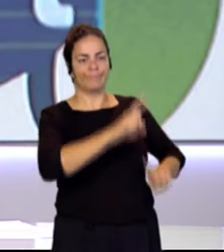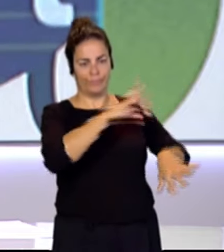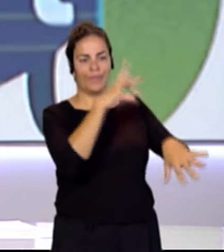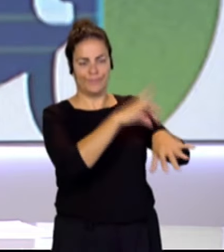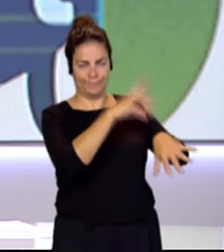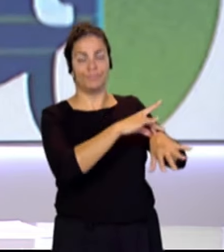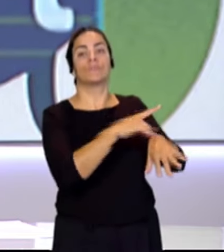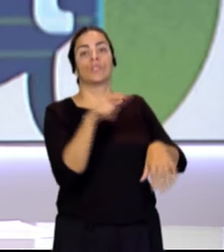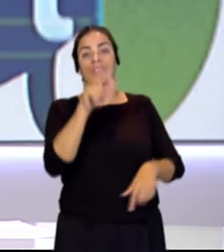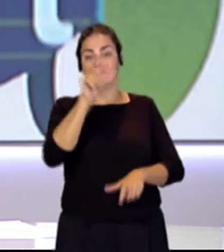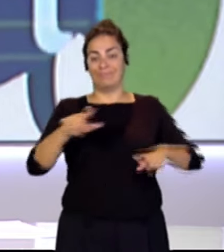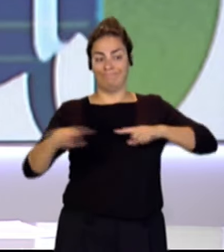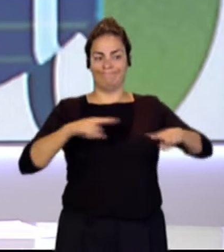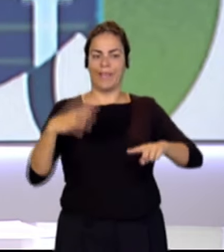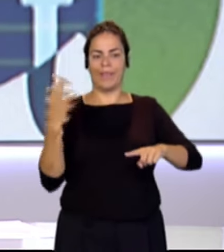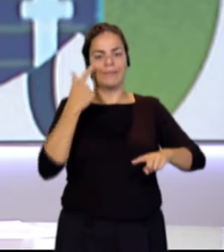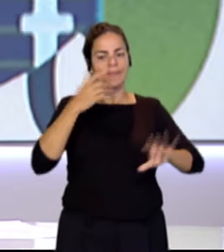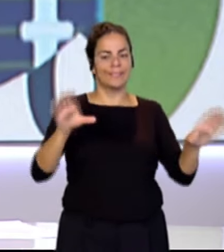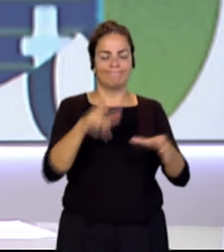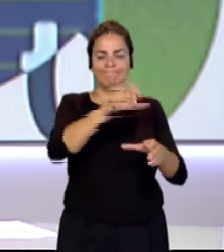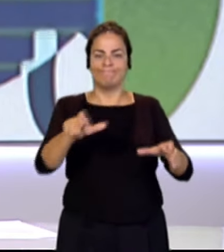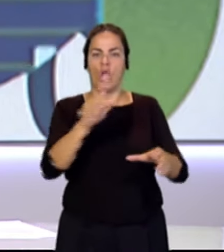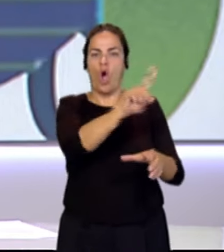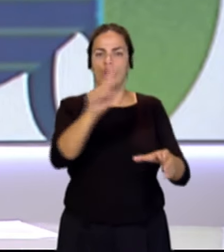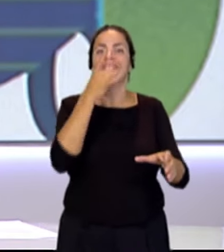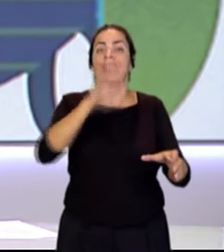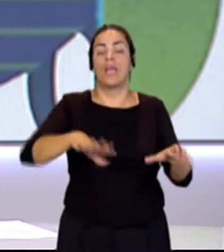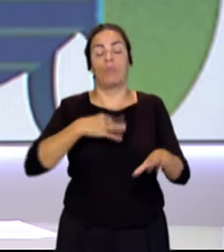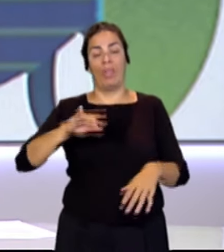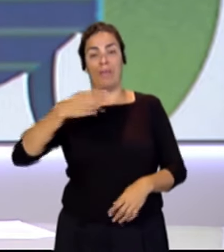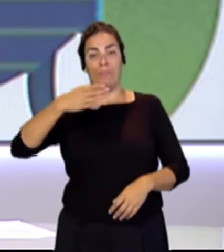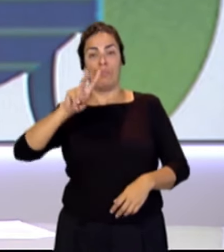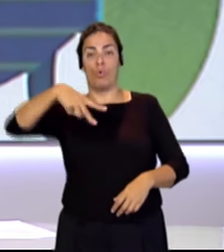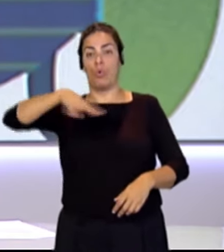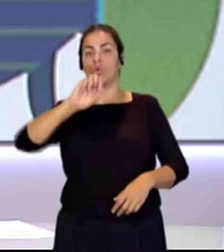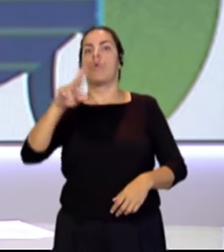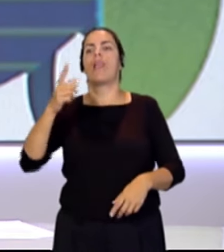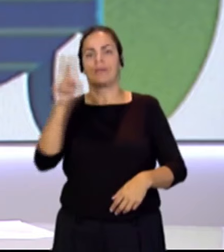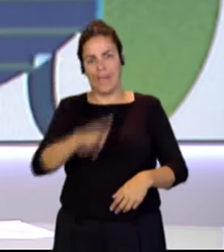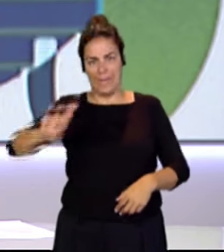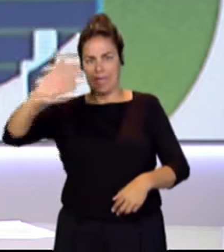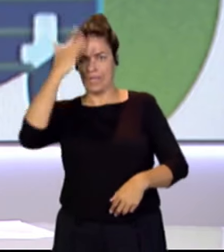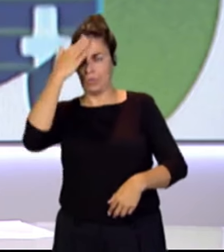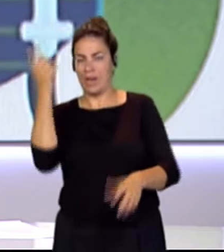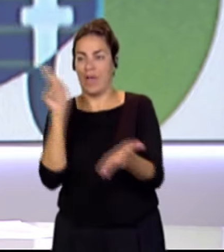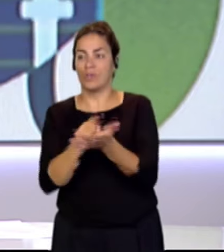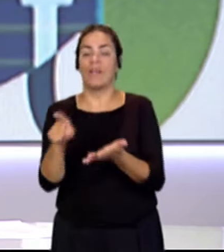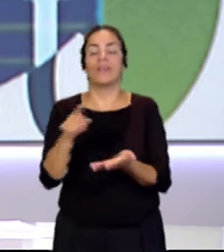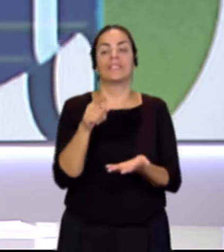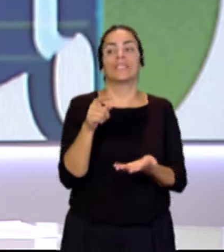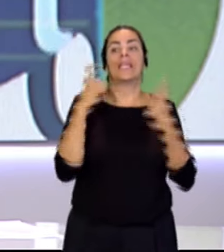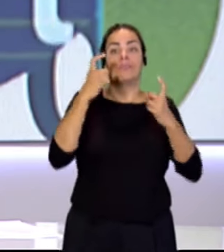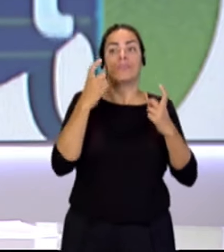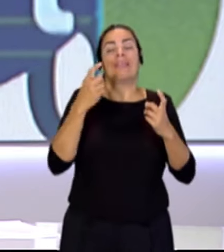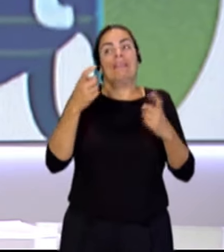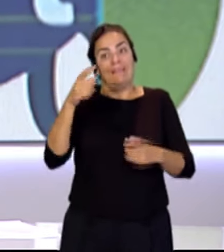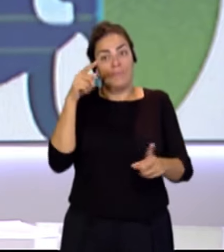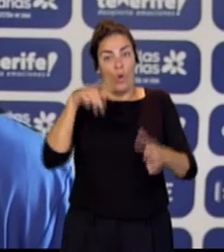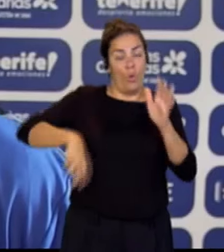un 11 en el que podría repetir titularidad hctor buñuel el jugador Navarro espera poder cambiar la dinámica lejos de